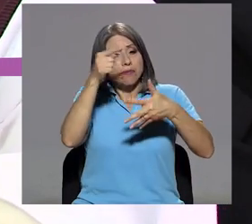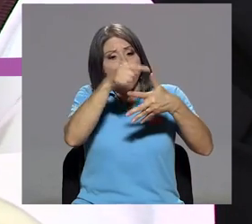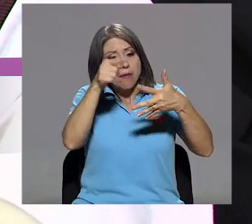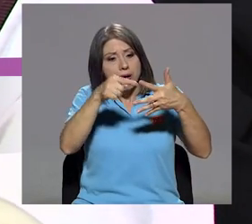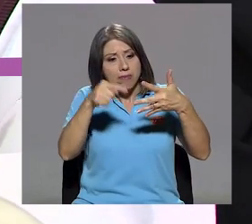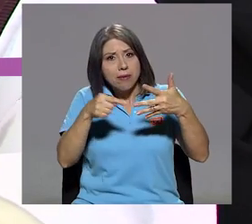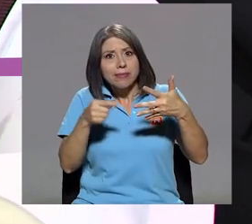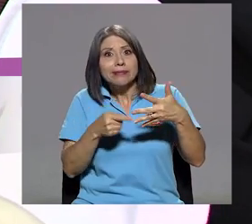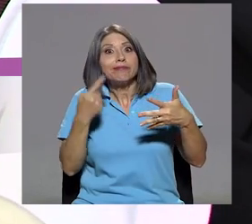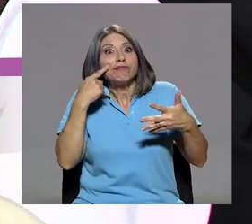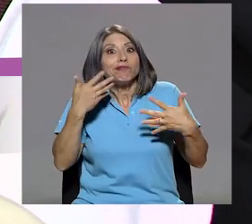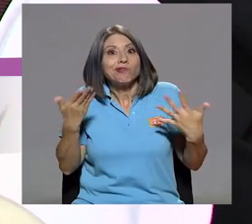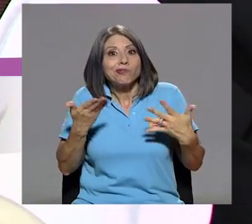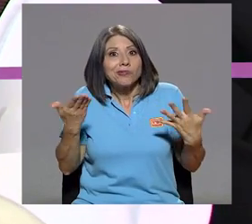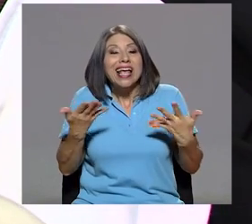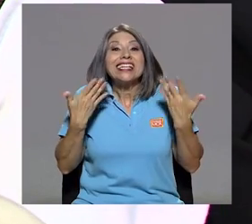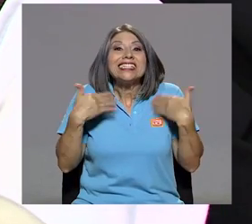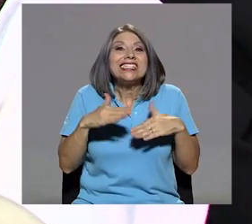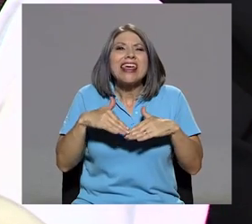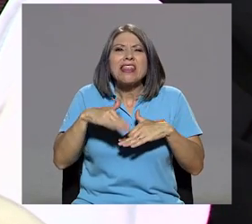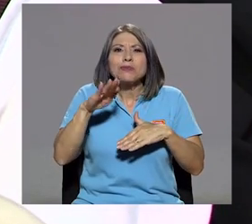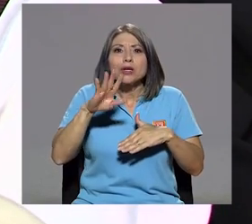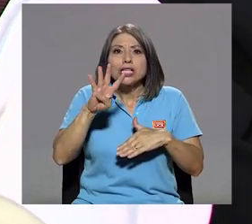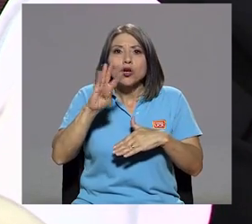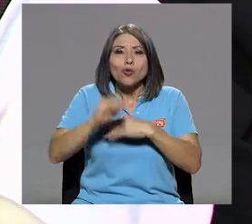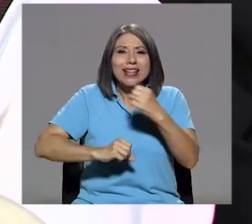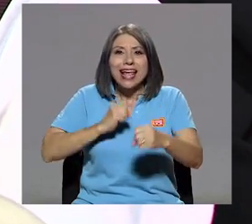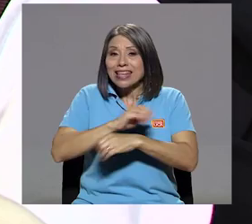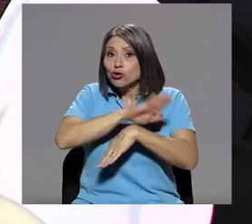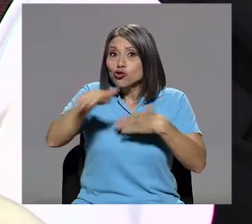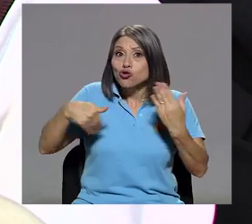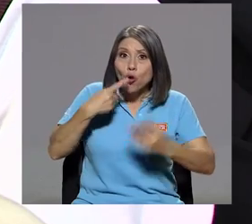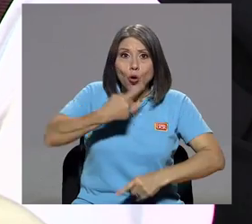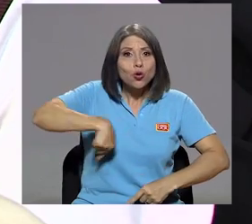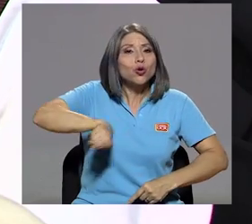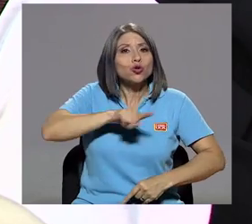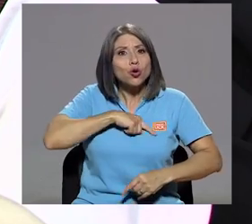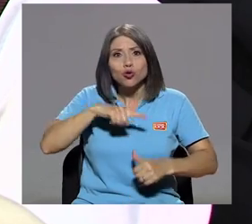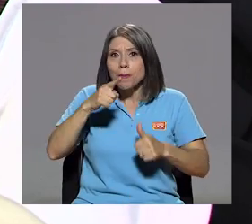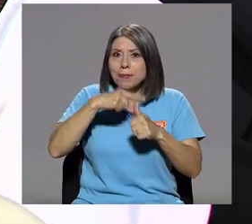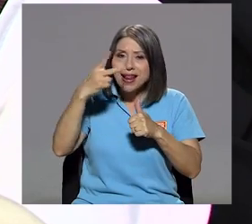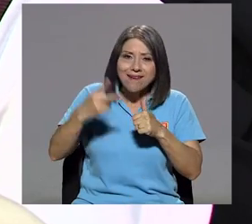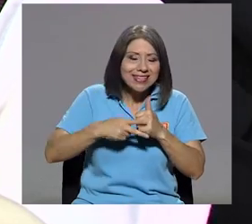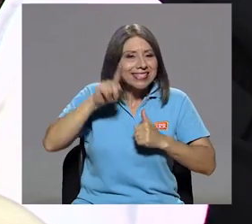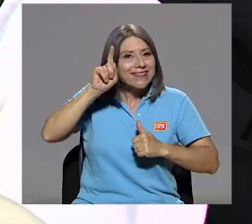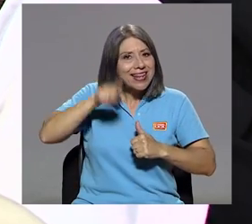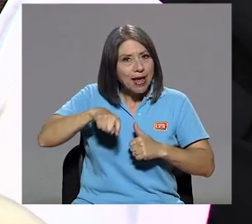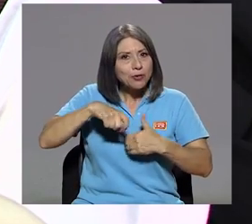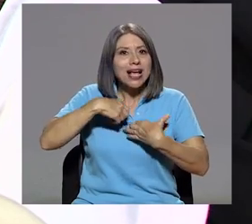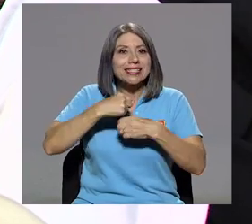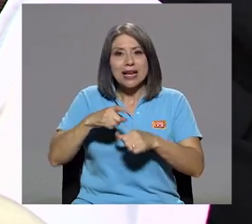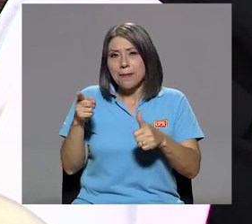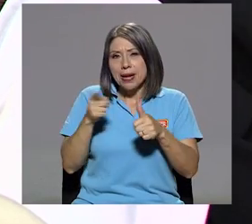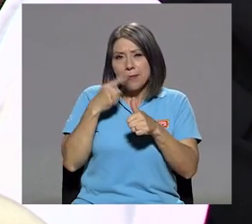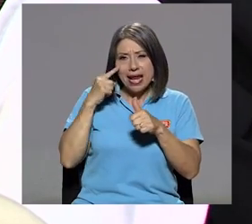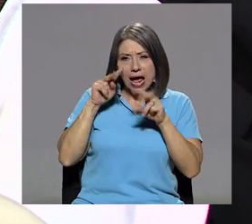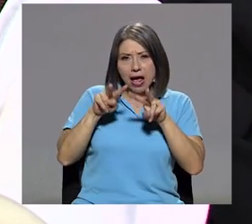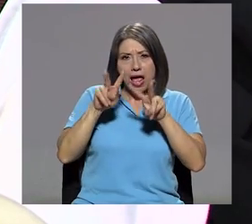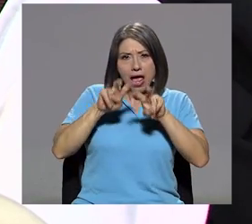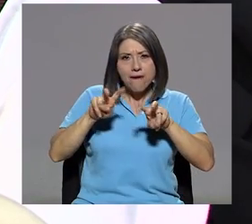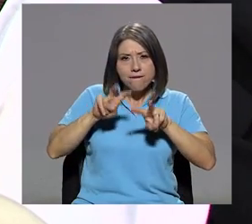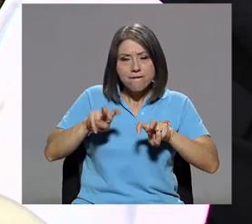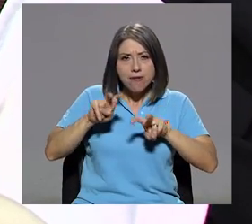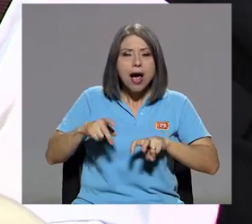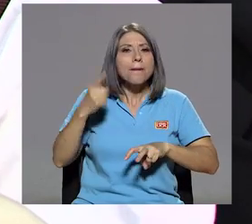todas esas condiciones y, como le digo, entonces ya casi que después de los 40 años todos deberíamos por primera vez hacer una primera